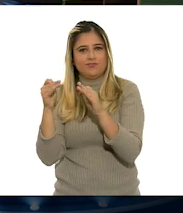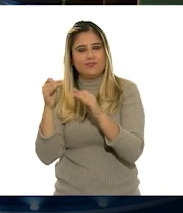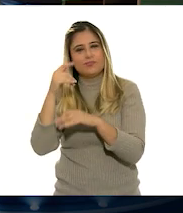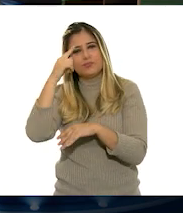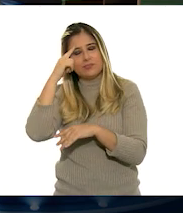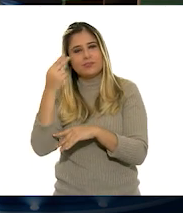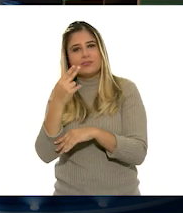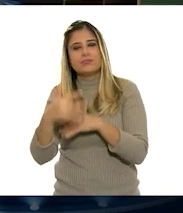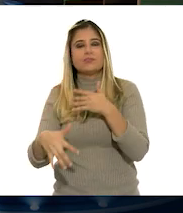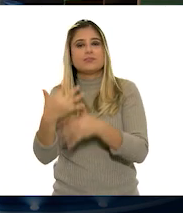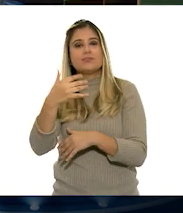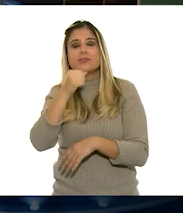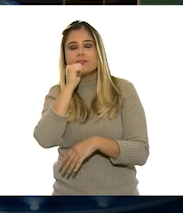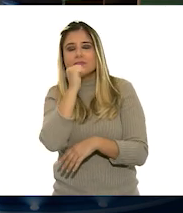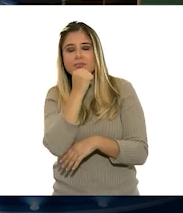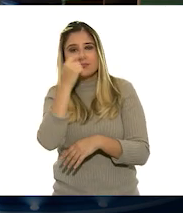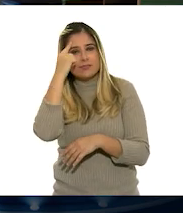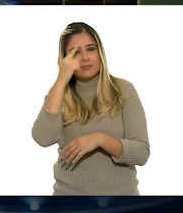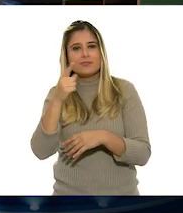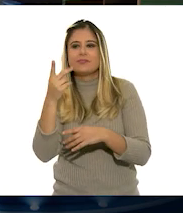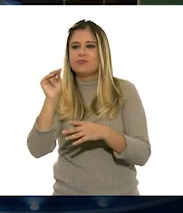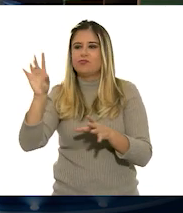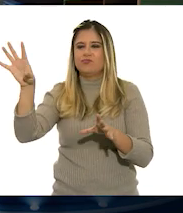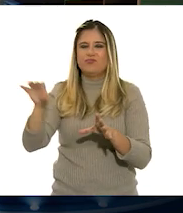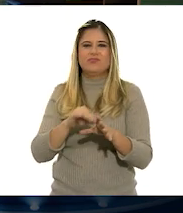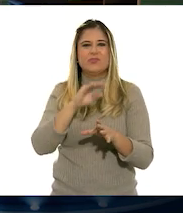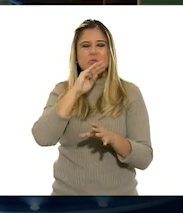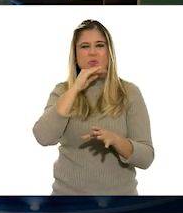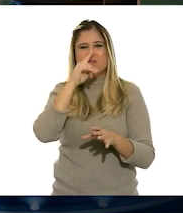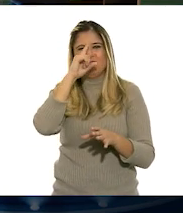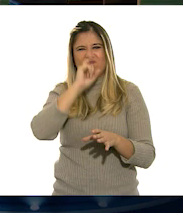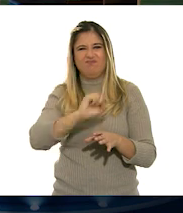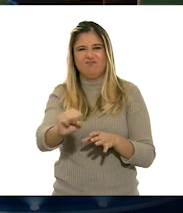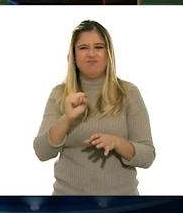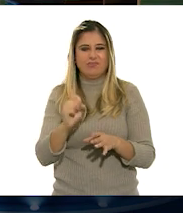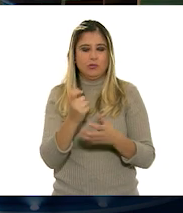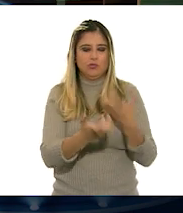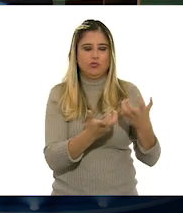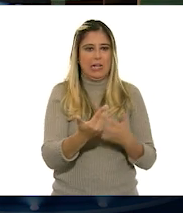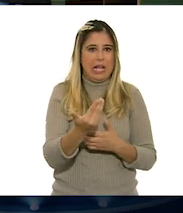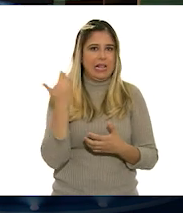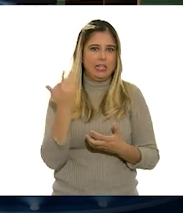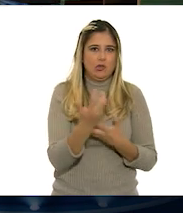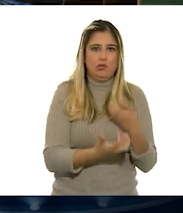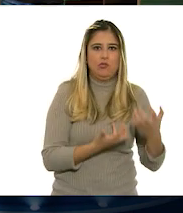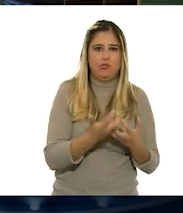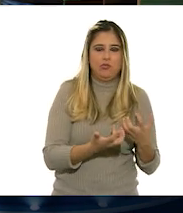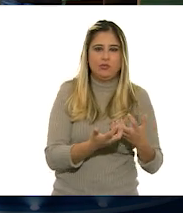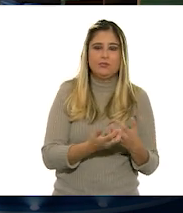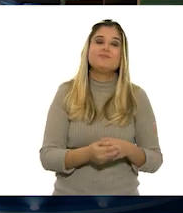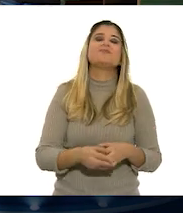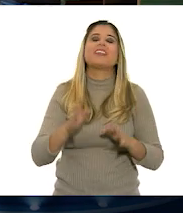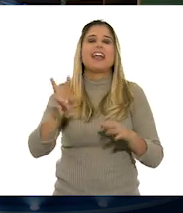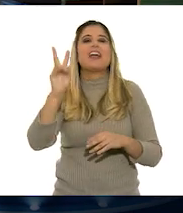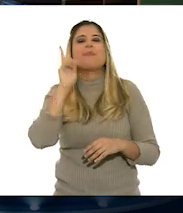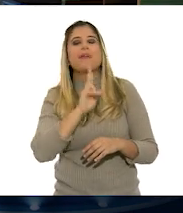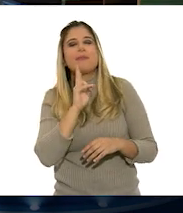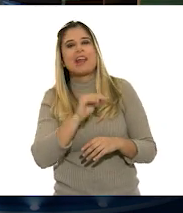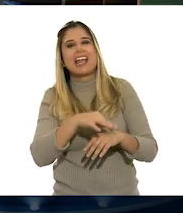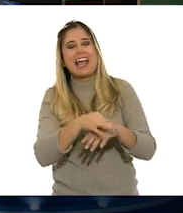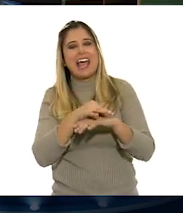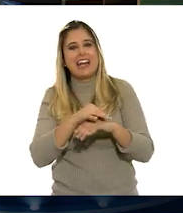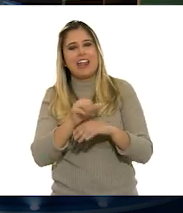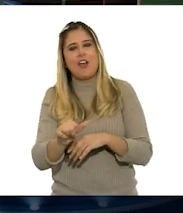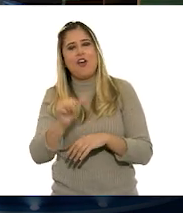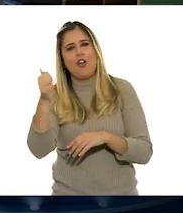necesita 15 segundos para quedar libre de microorganismos sobre su superficie, profesor. Perfecto. Entonces vamos a probar con este tipo de carne y